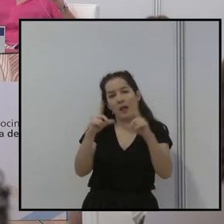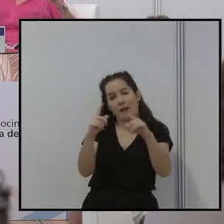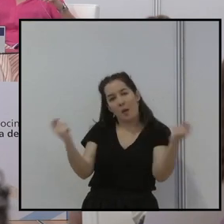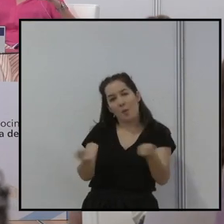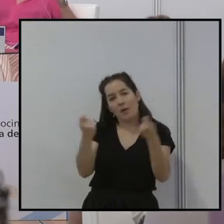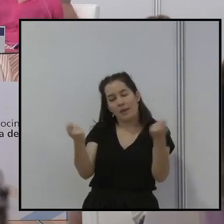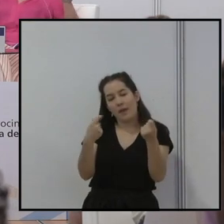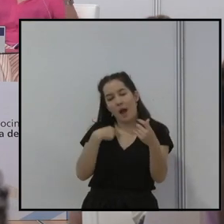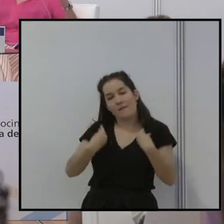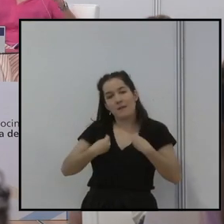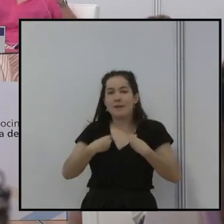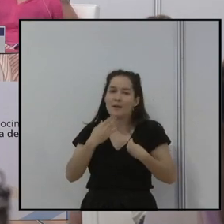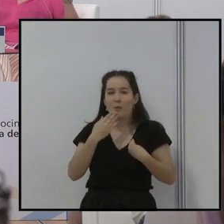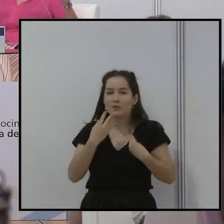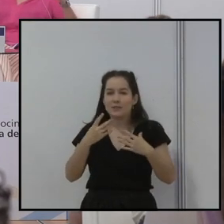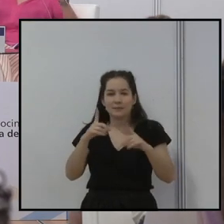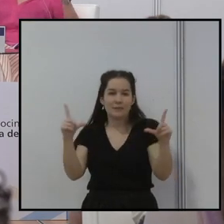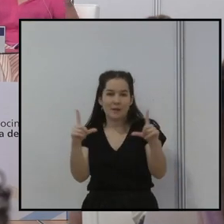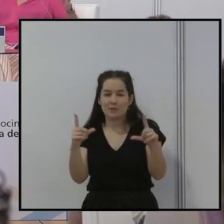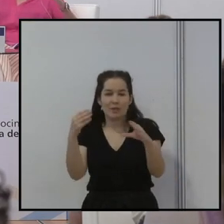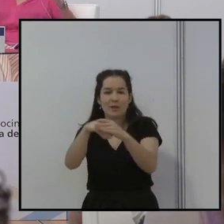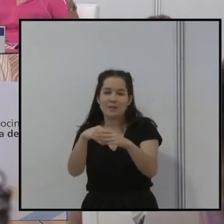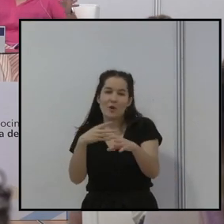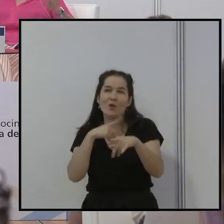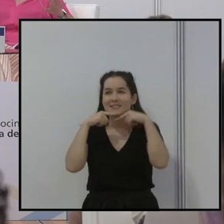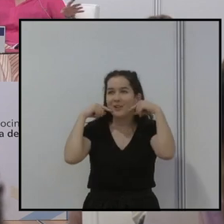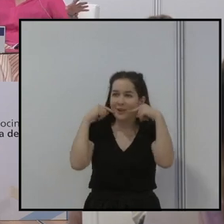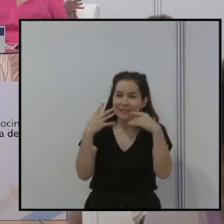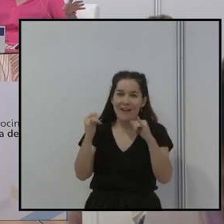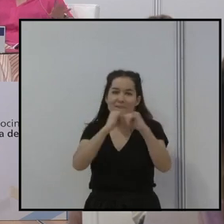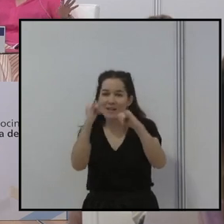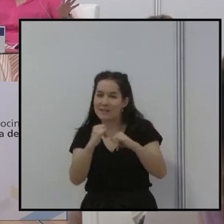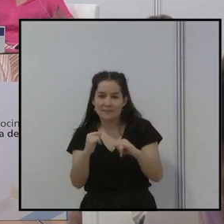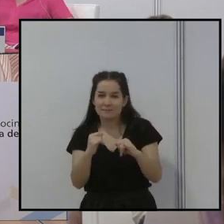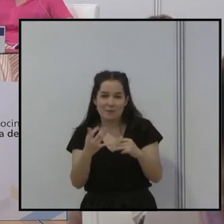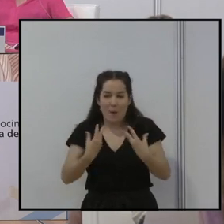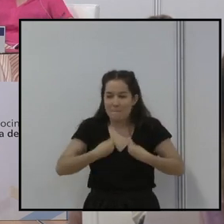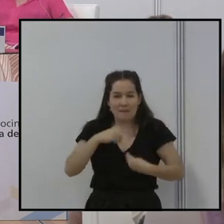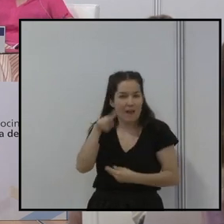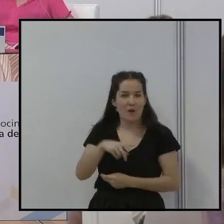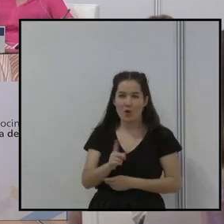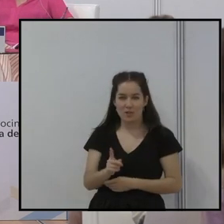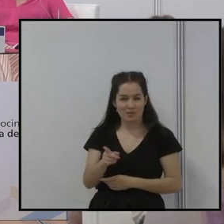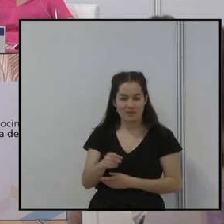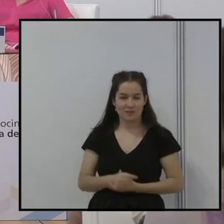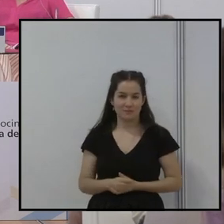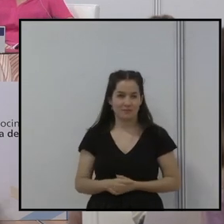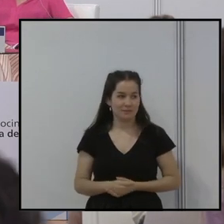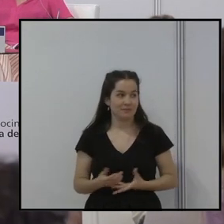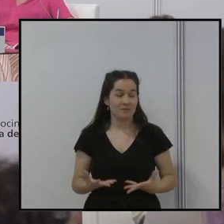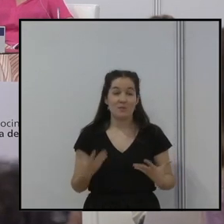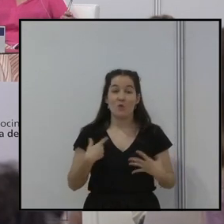¿eh? Como todos, no, familias claro felices, perros felices, todos sonrientes, no. La vida no es eso. No, pero sí creo que puedes vivir en el lugar que tú quieres,